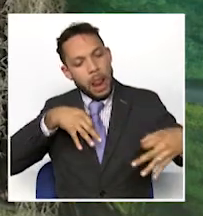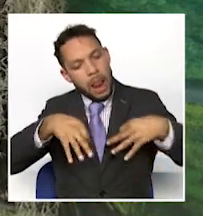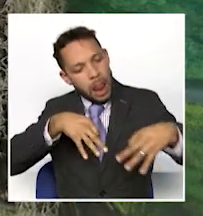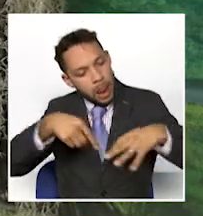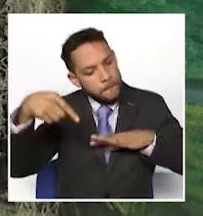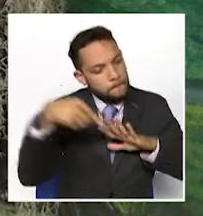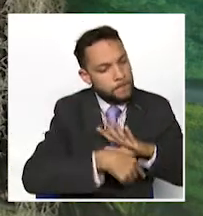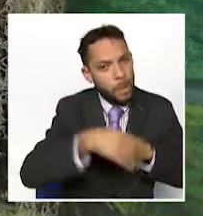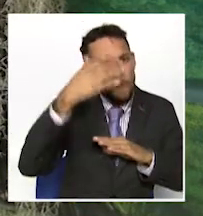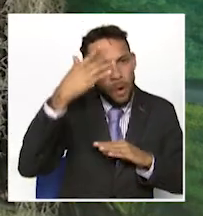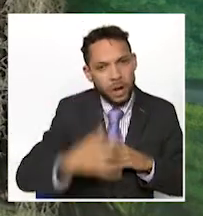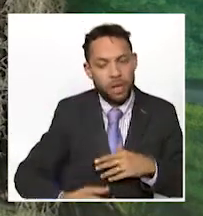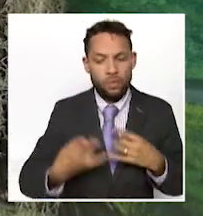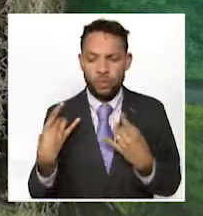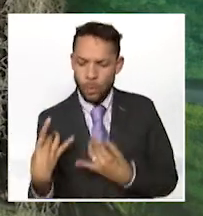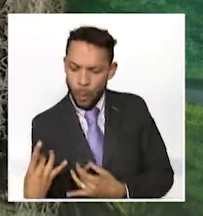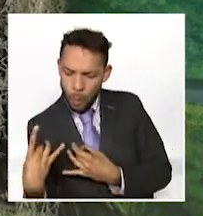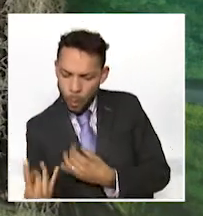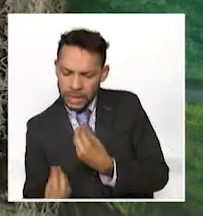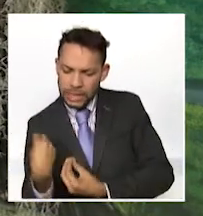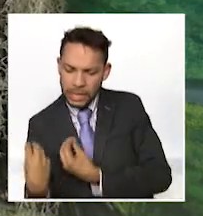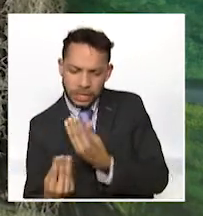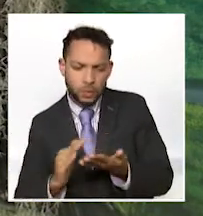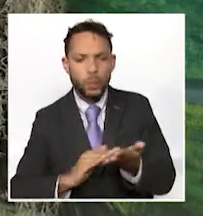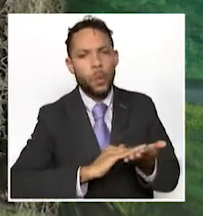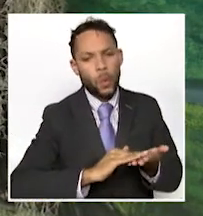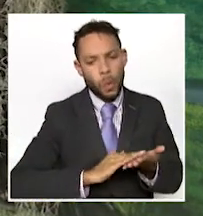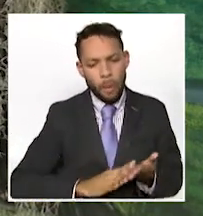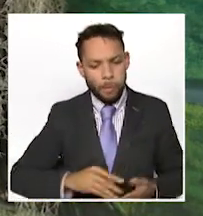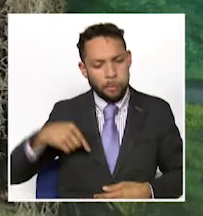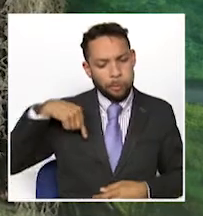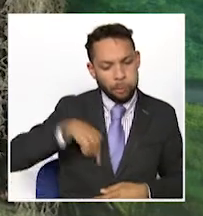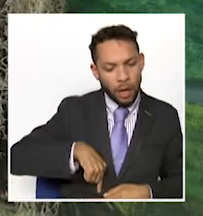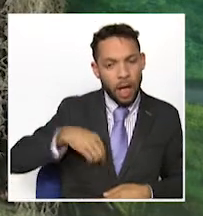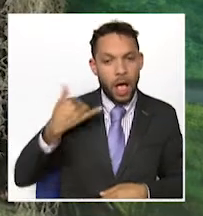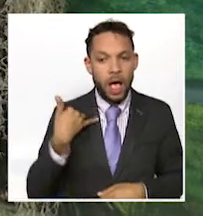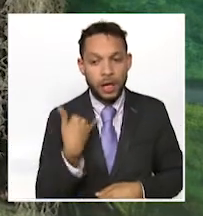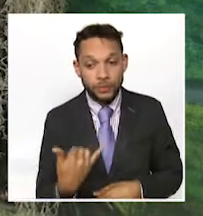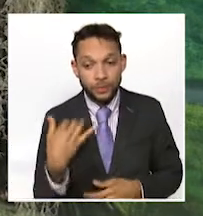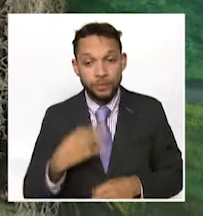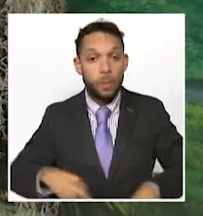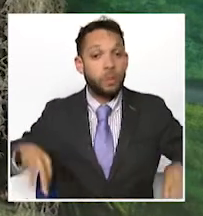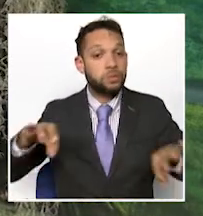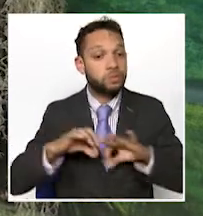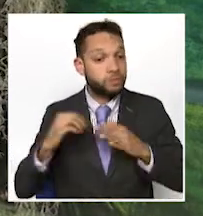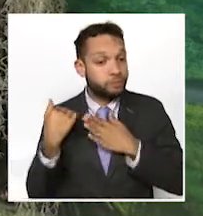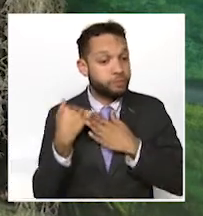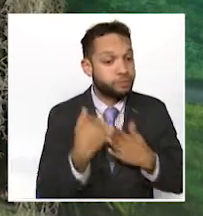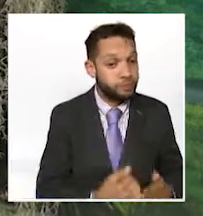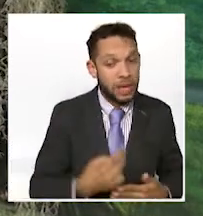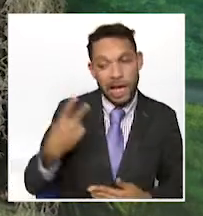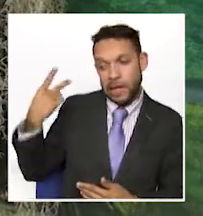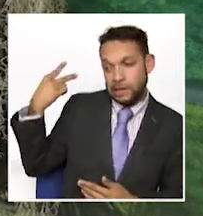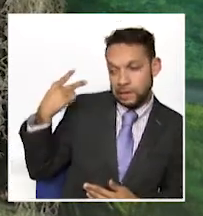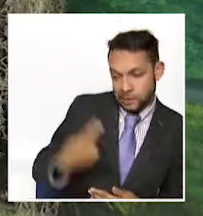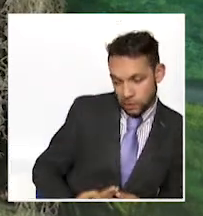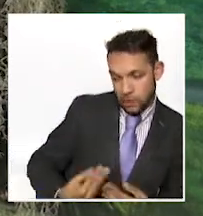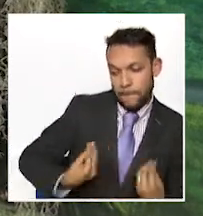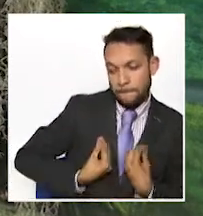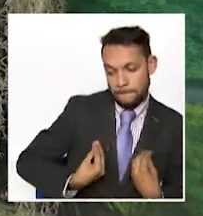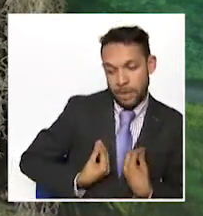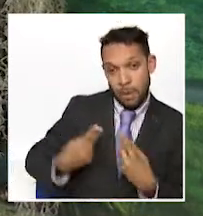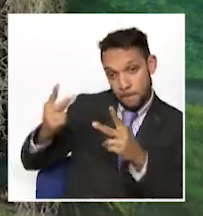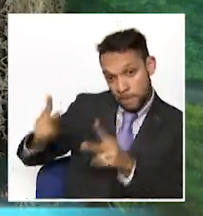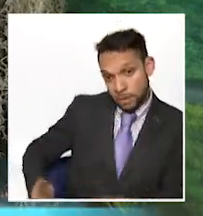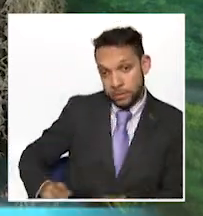hablar de todo lo que tiene que ver con el dolor, de la importancia de la historia clínica. Sí,